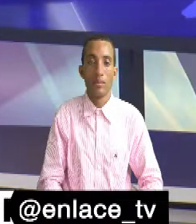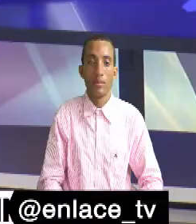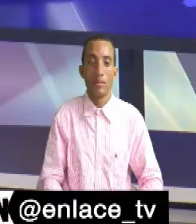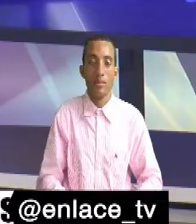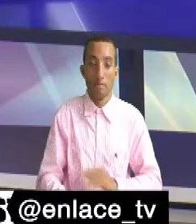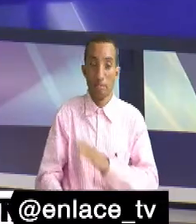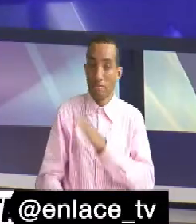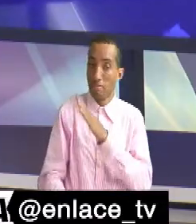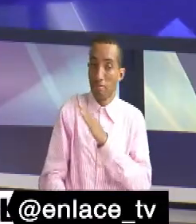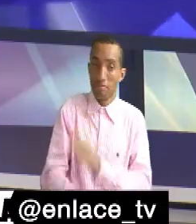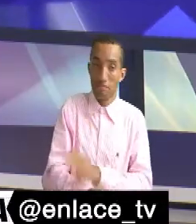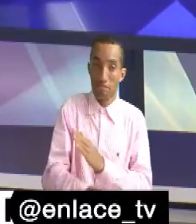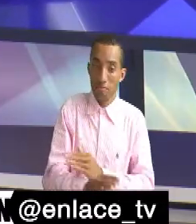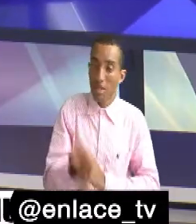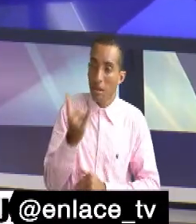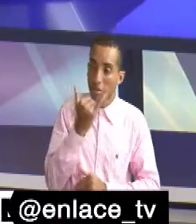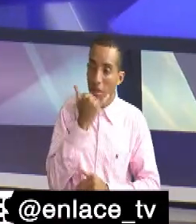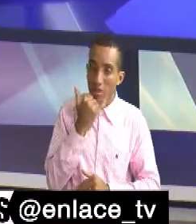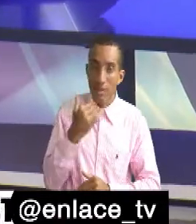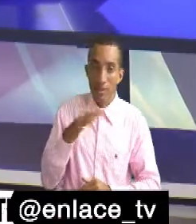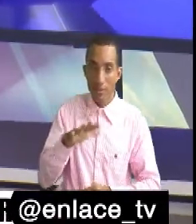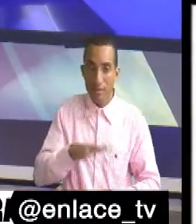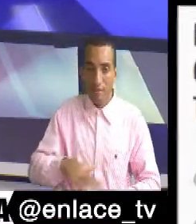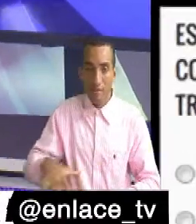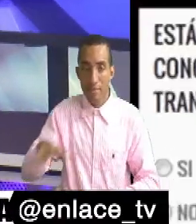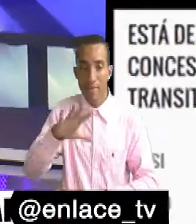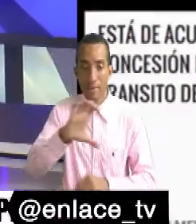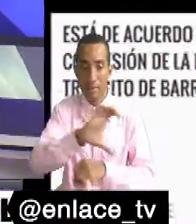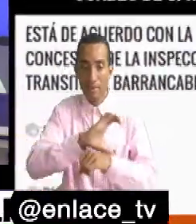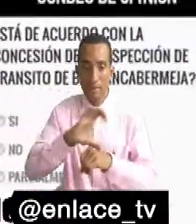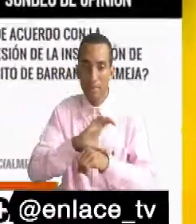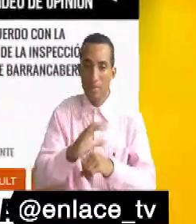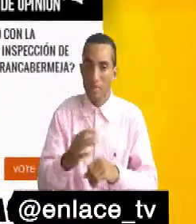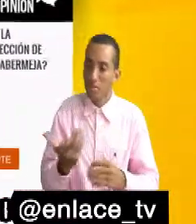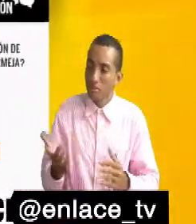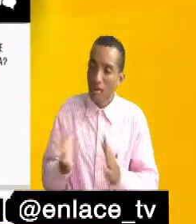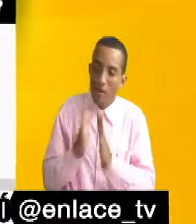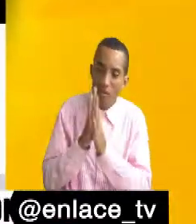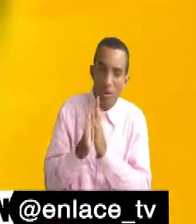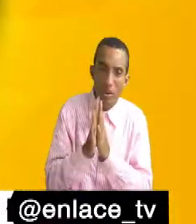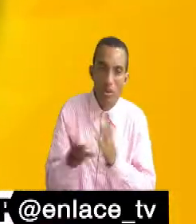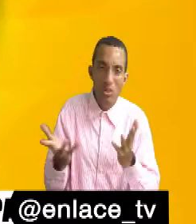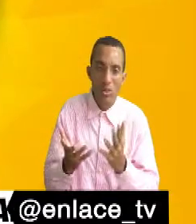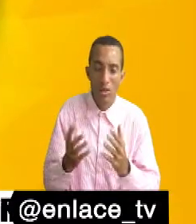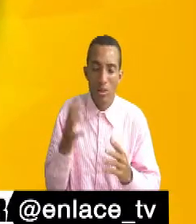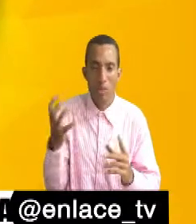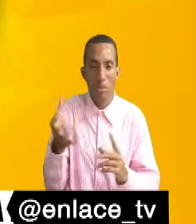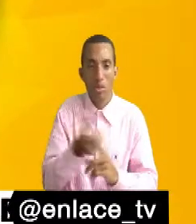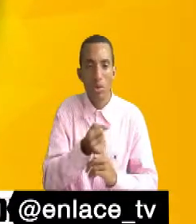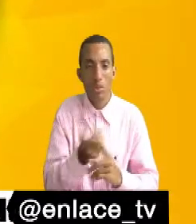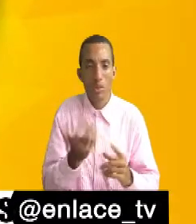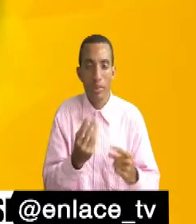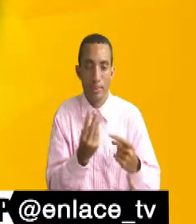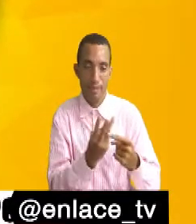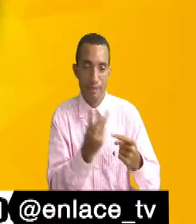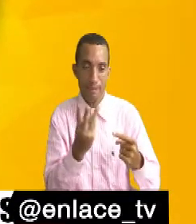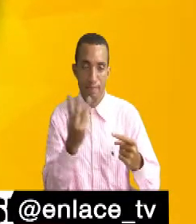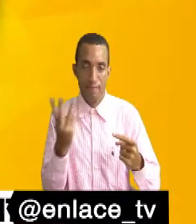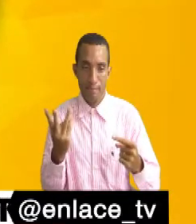nuestra comunidad el acontecer de la ciudad y de la región. Estas y otras informaciones de Enlace Noticias las pueden hallar en nuestra página web